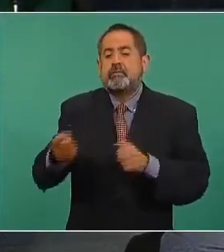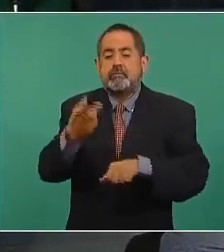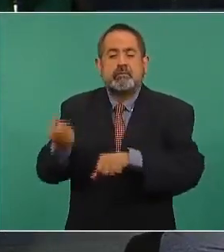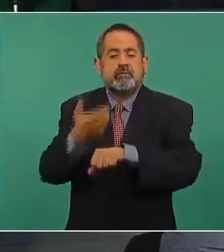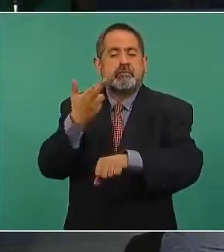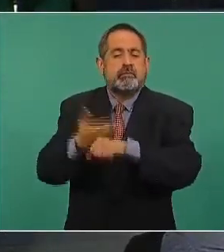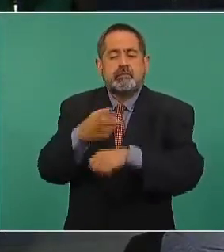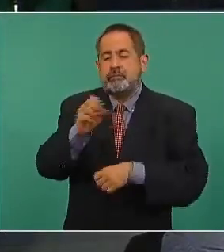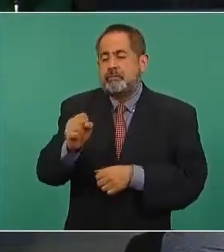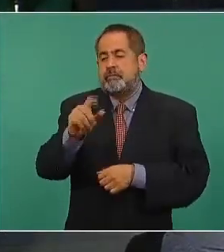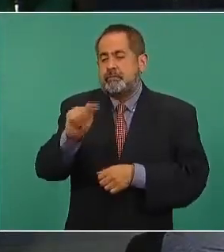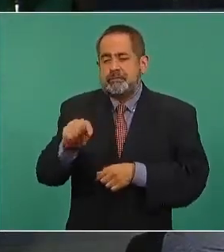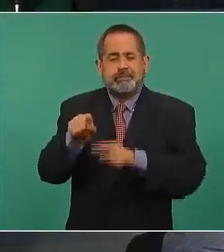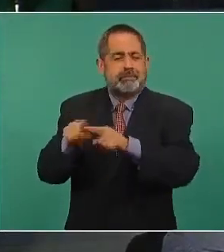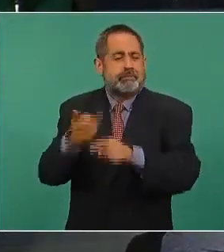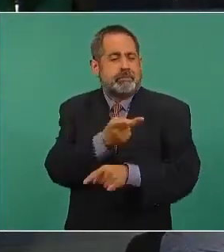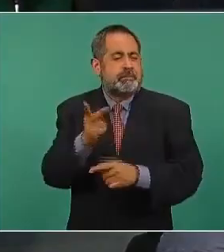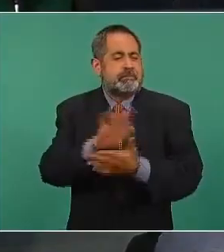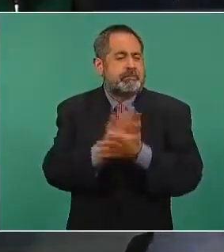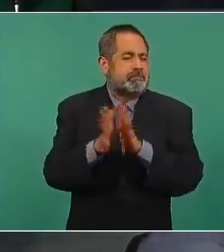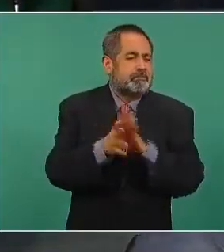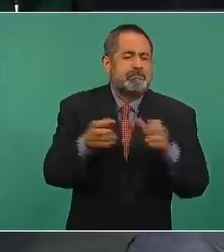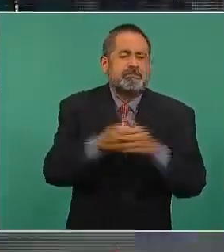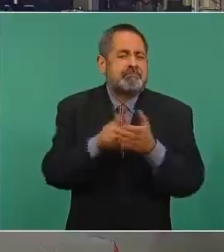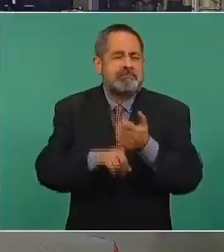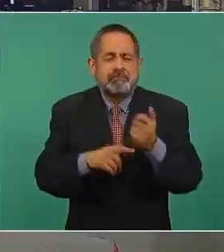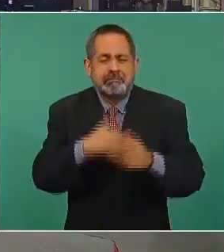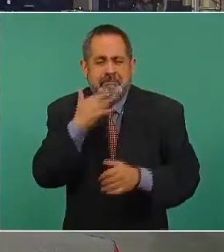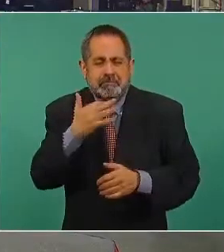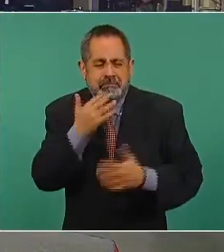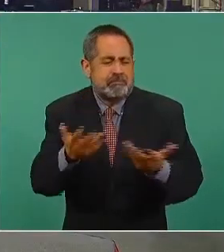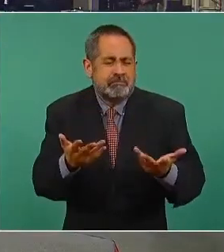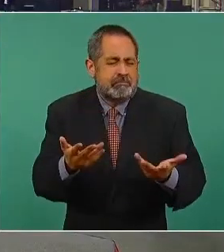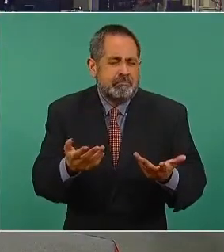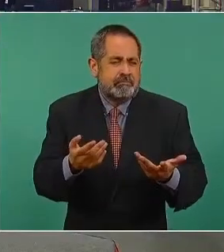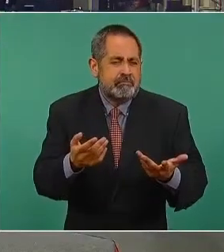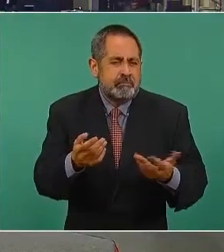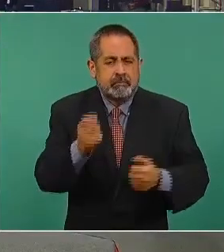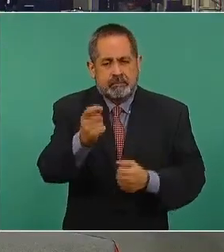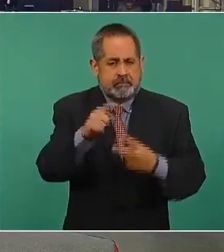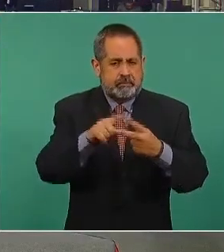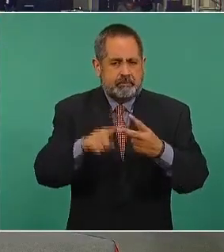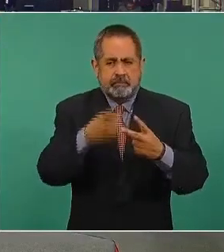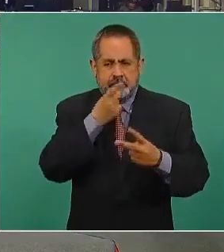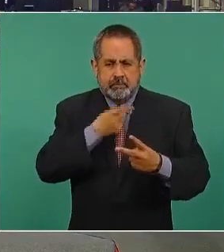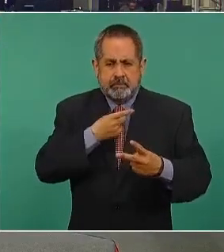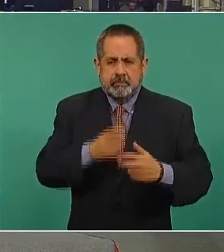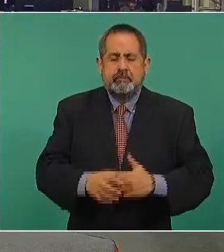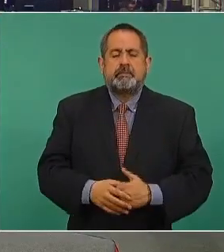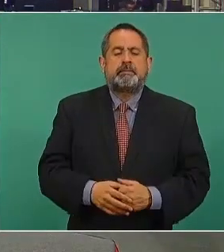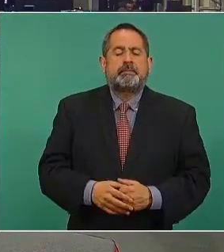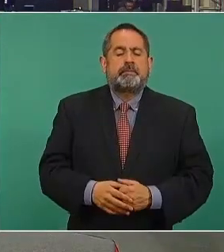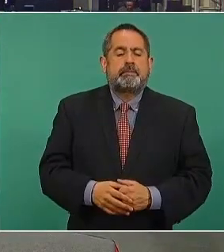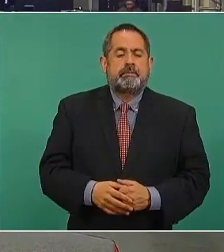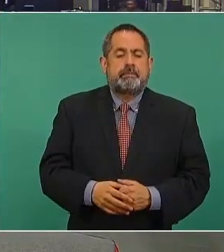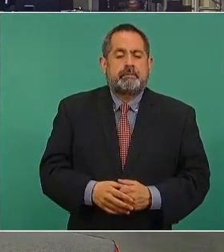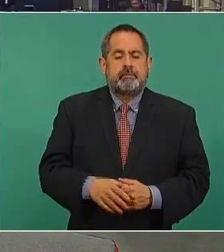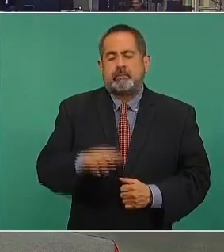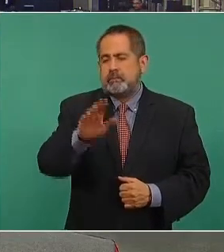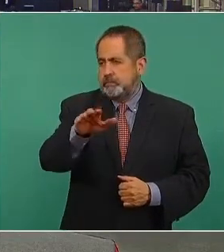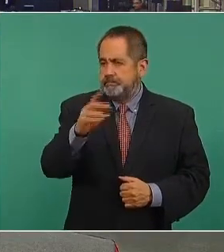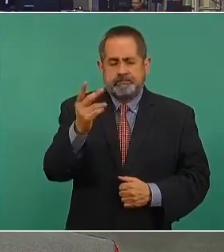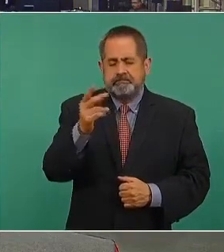Trabajo. Entonces, pues estos dos temas, presidente. Pues es cuestión de